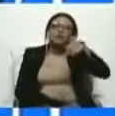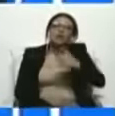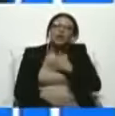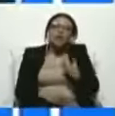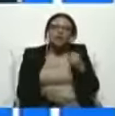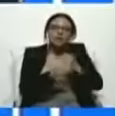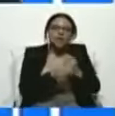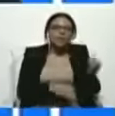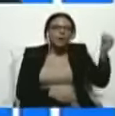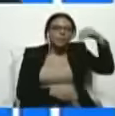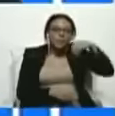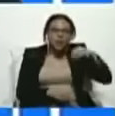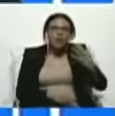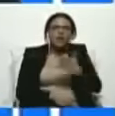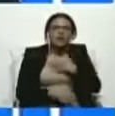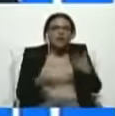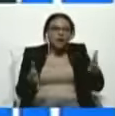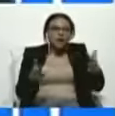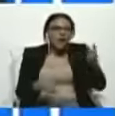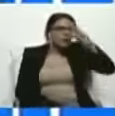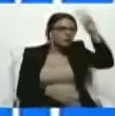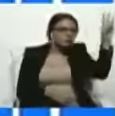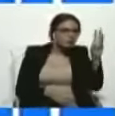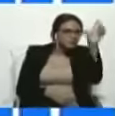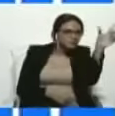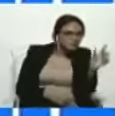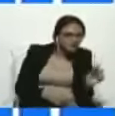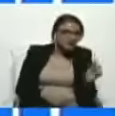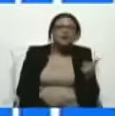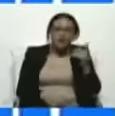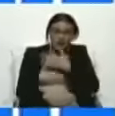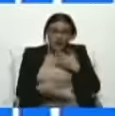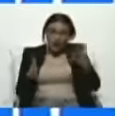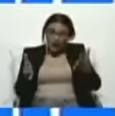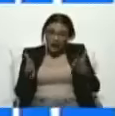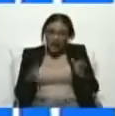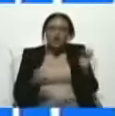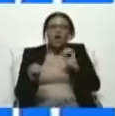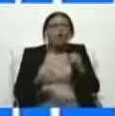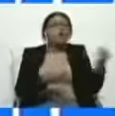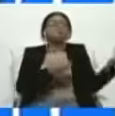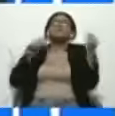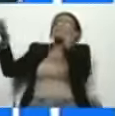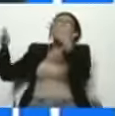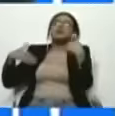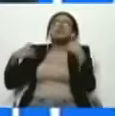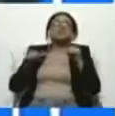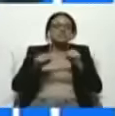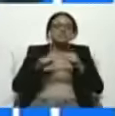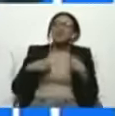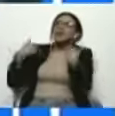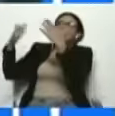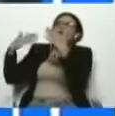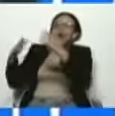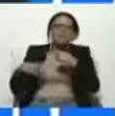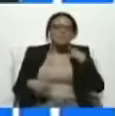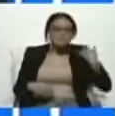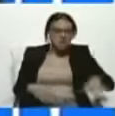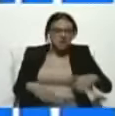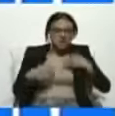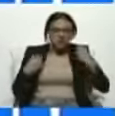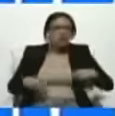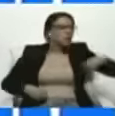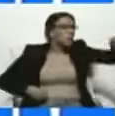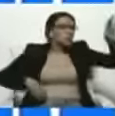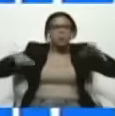¿Recuperar el Esequibo o entregárselo a la ExxonMobil, que es lo que ellos ya prometieron? De hecho, sale aquella ex embajadora de